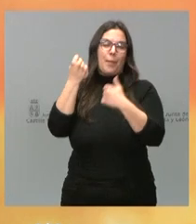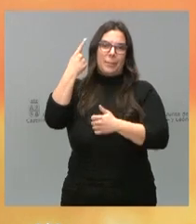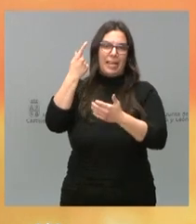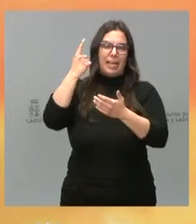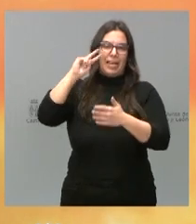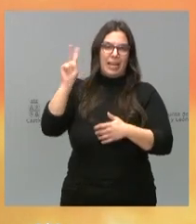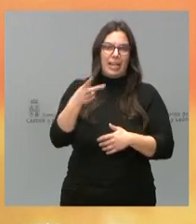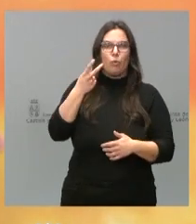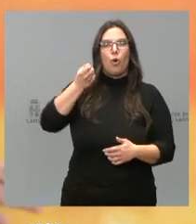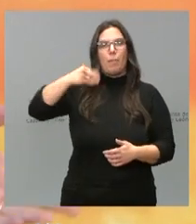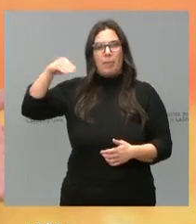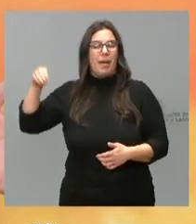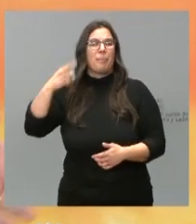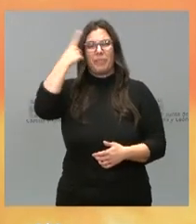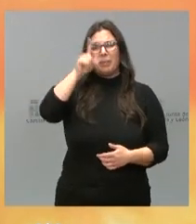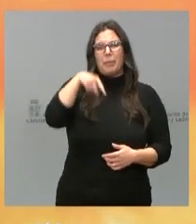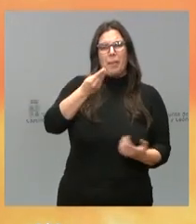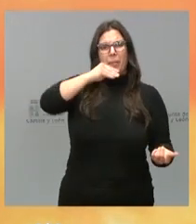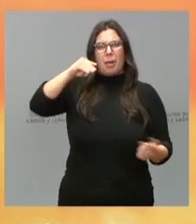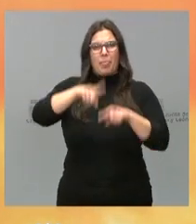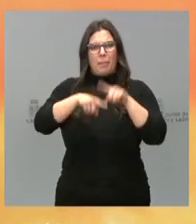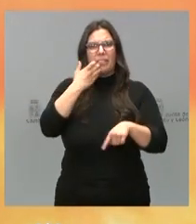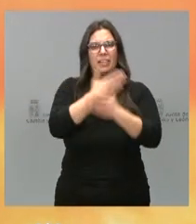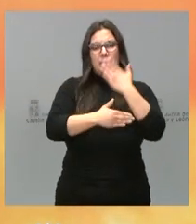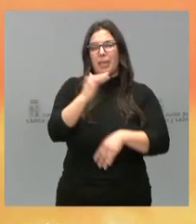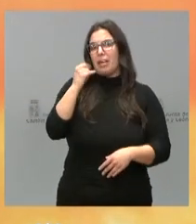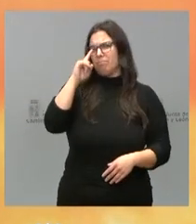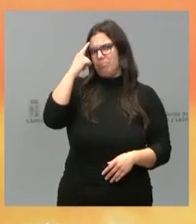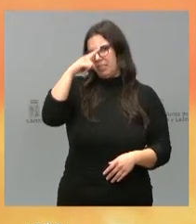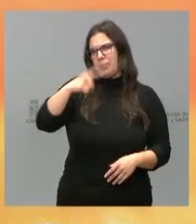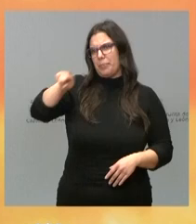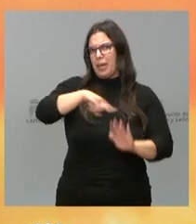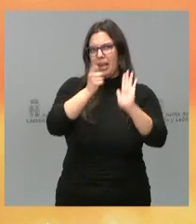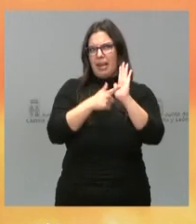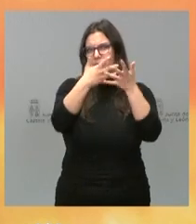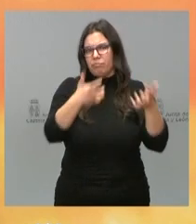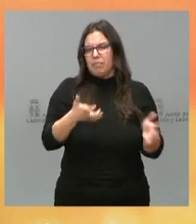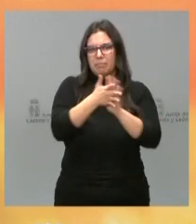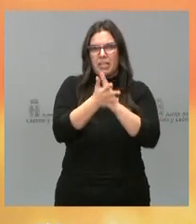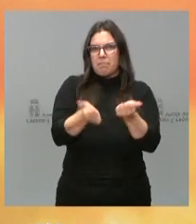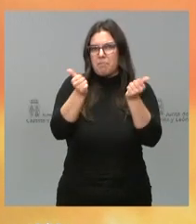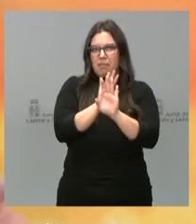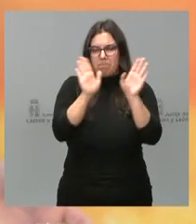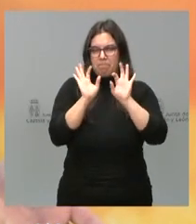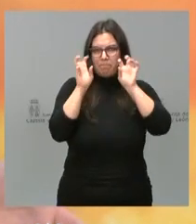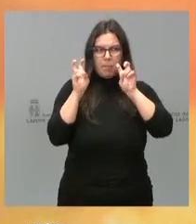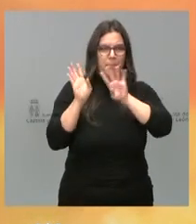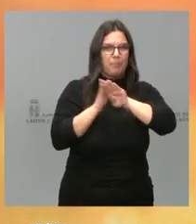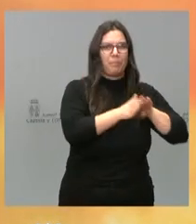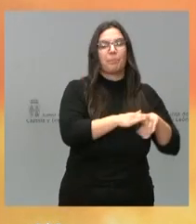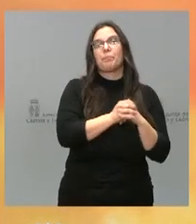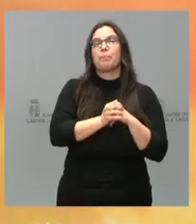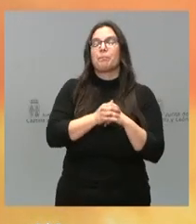discapacidad conocen ustedes el texto de la ley y no tengo más que decir respecto a esto decir